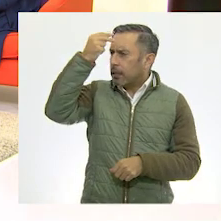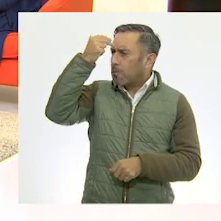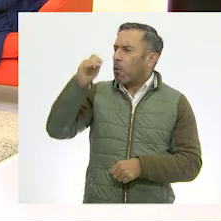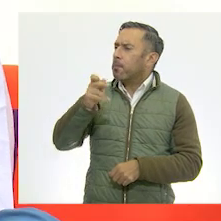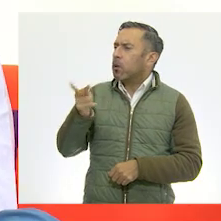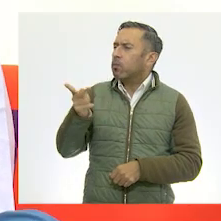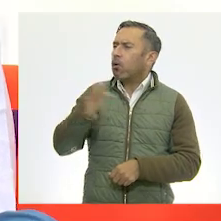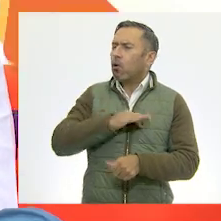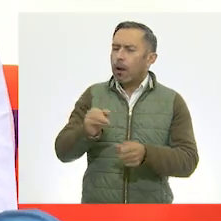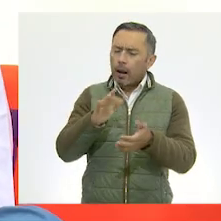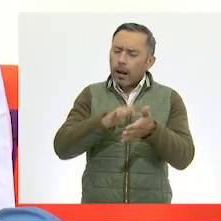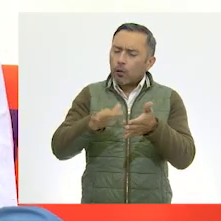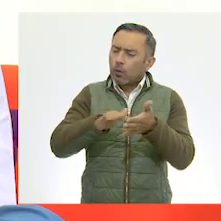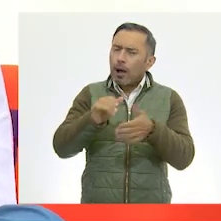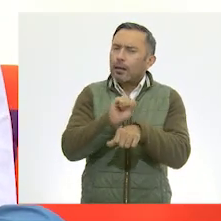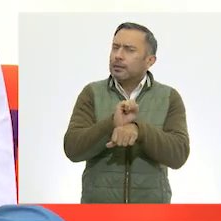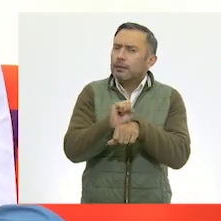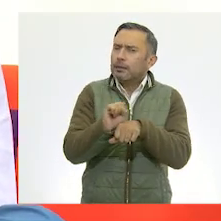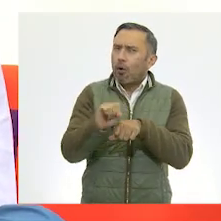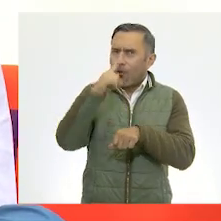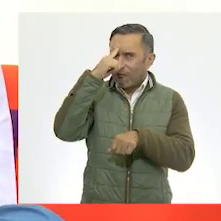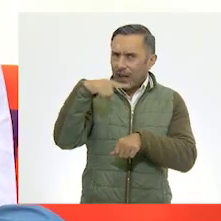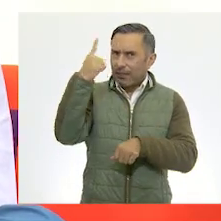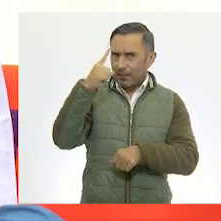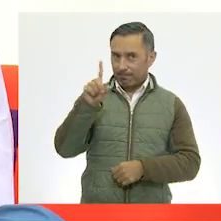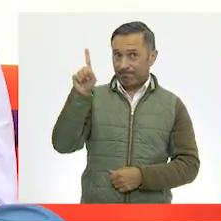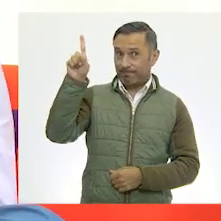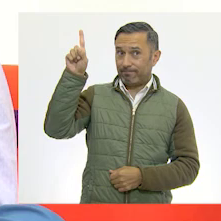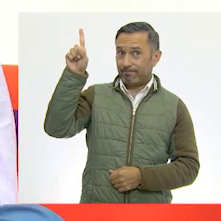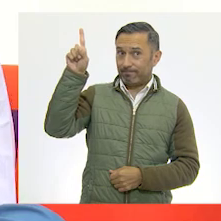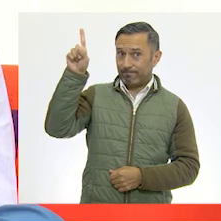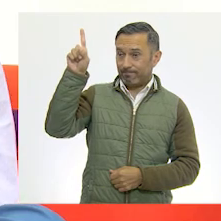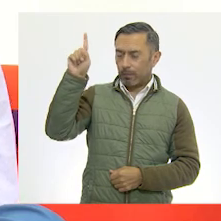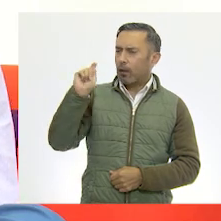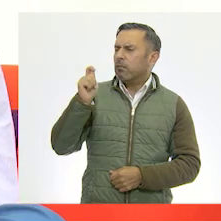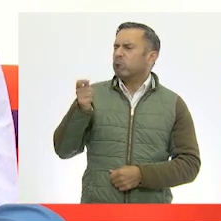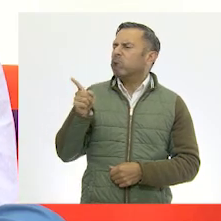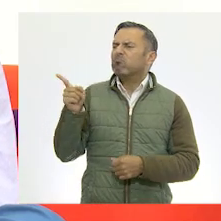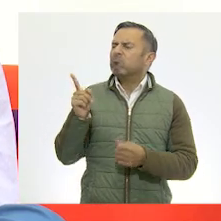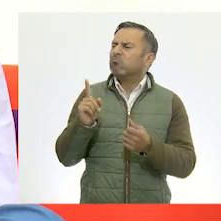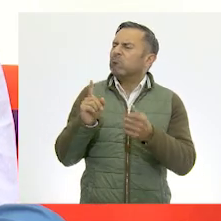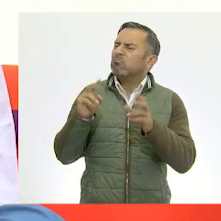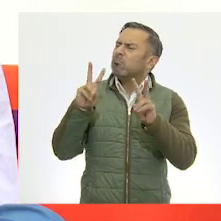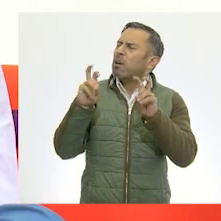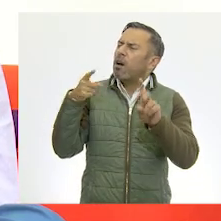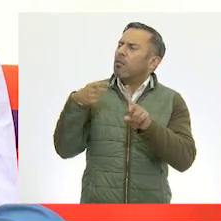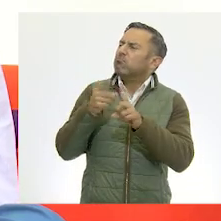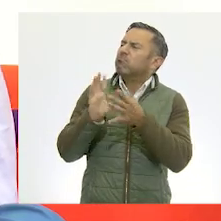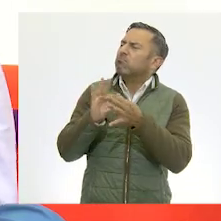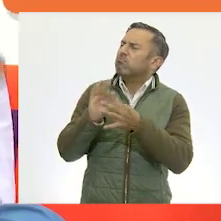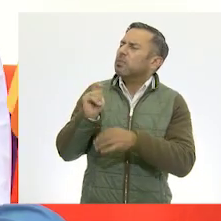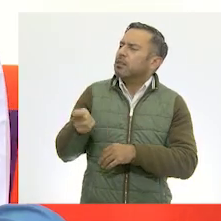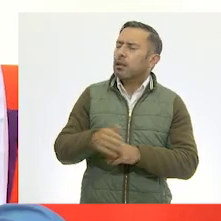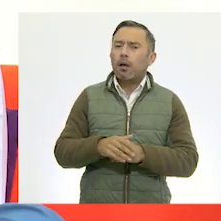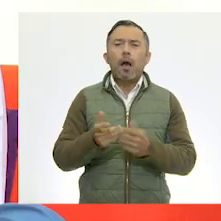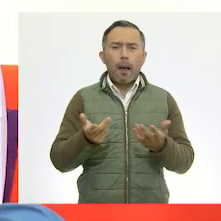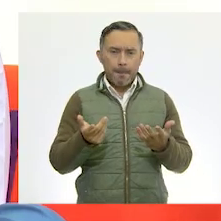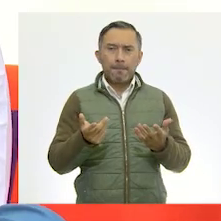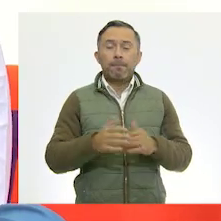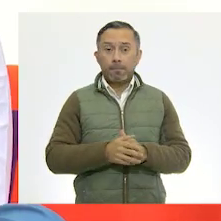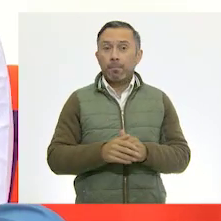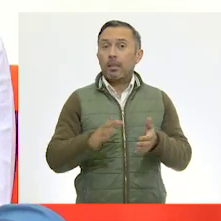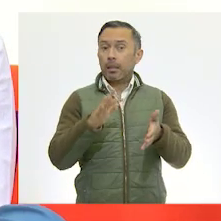características? Mira, la lectura fácil, la verdad que es muy claro, ¿no? Que además es un texto que